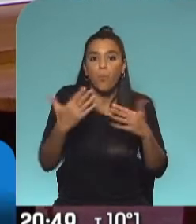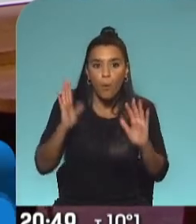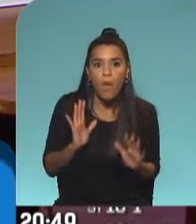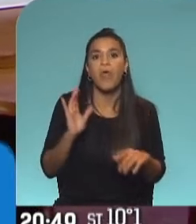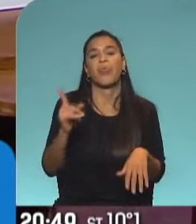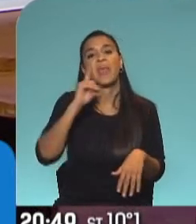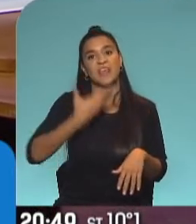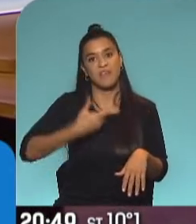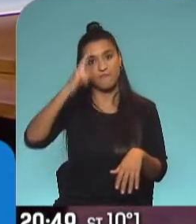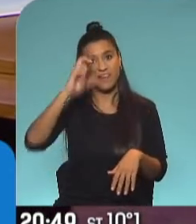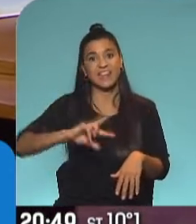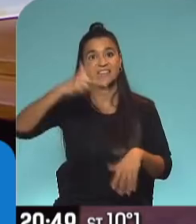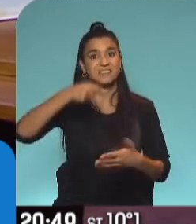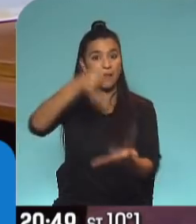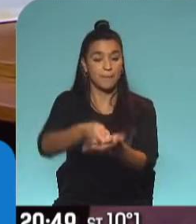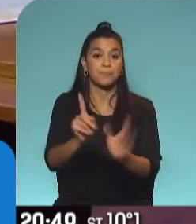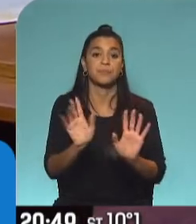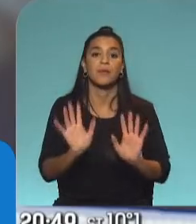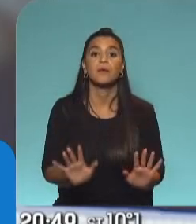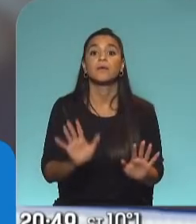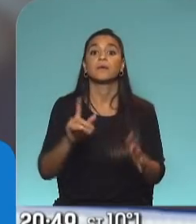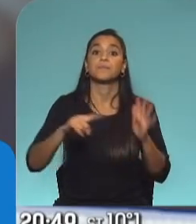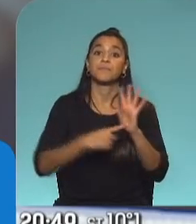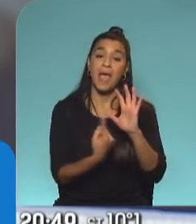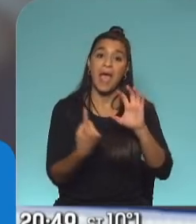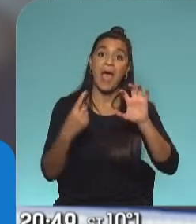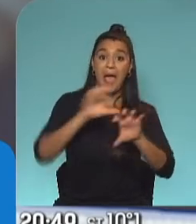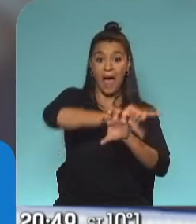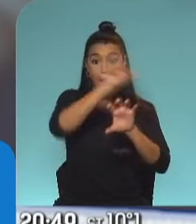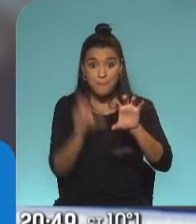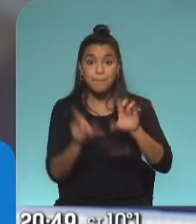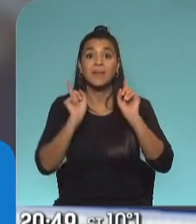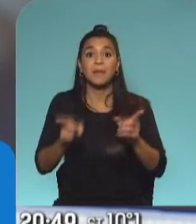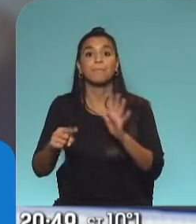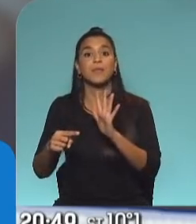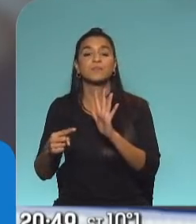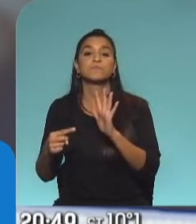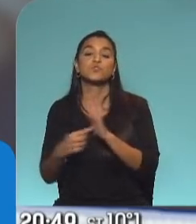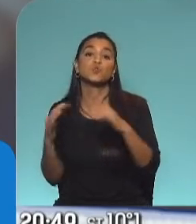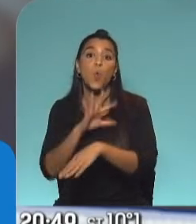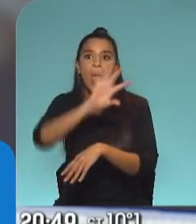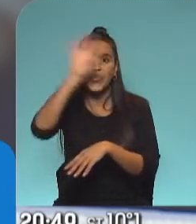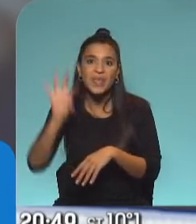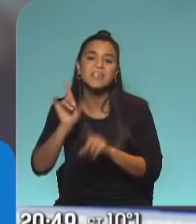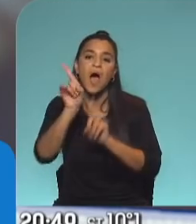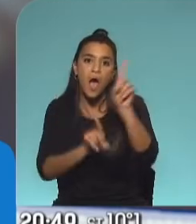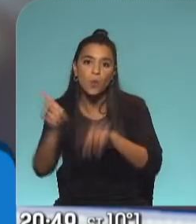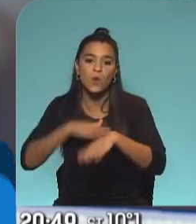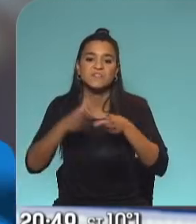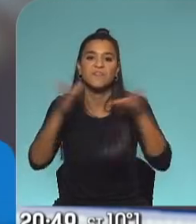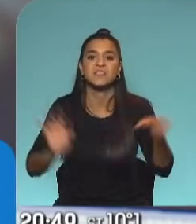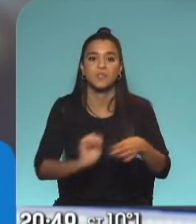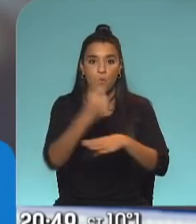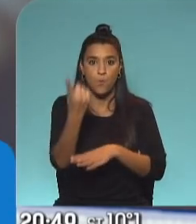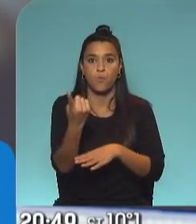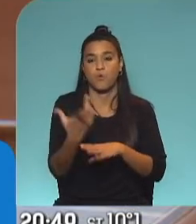familiar de emergencia por tercera vez. En principio, en AMBA y en las ciudades que volvieron a fase 1 en el decreto que firmó el